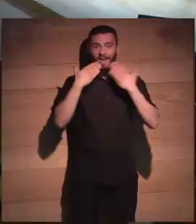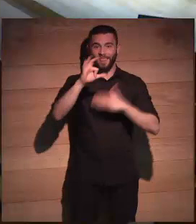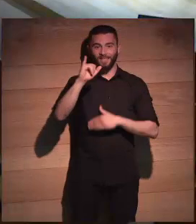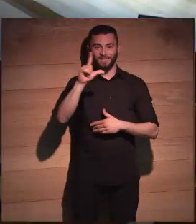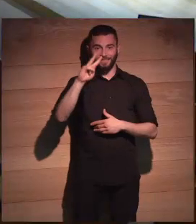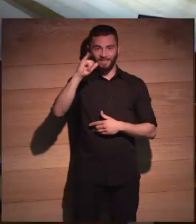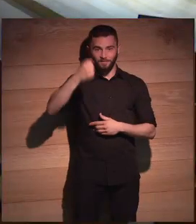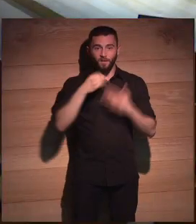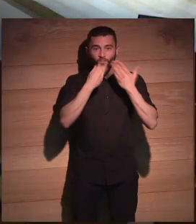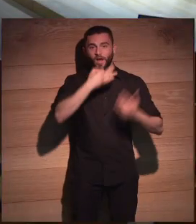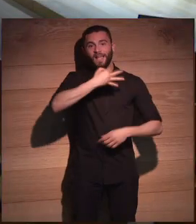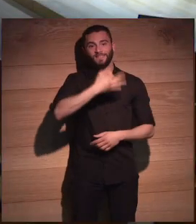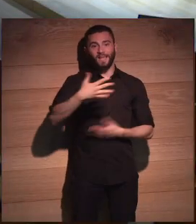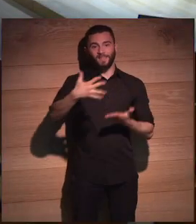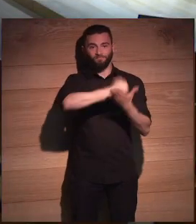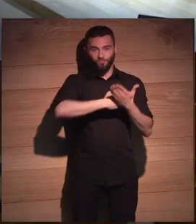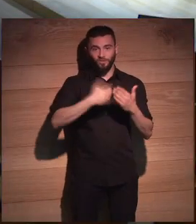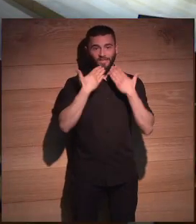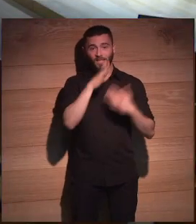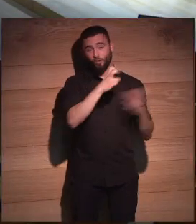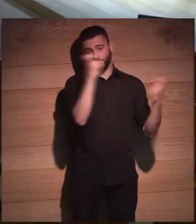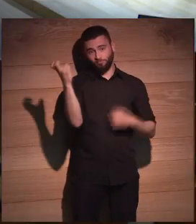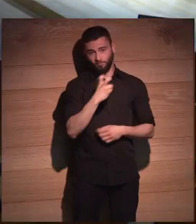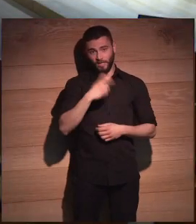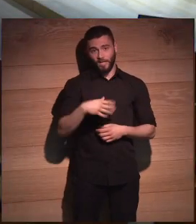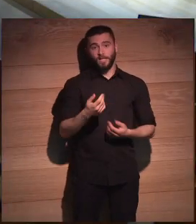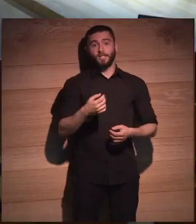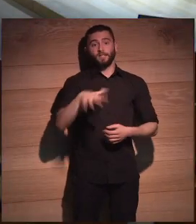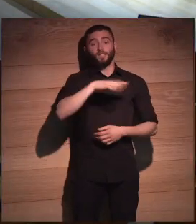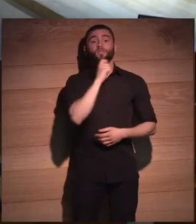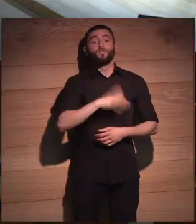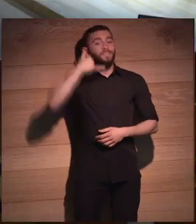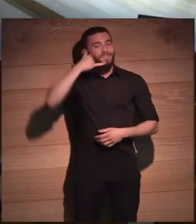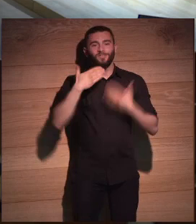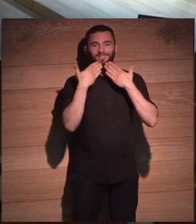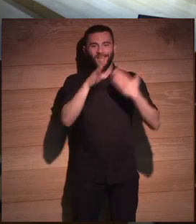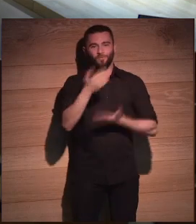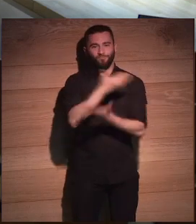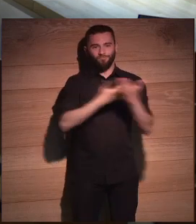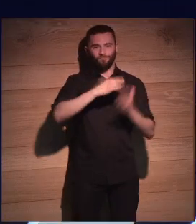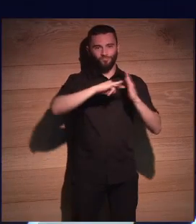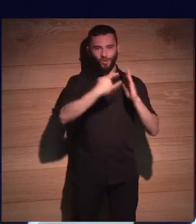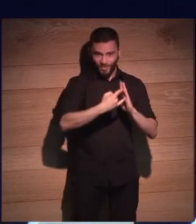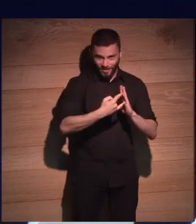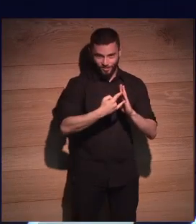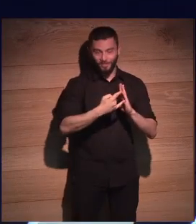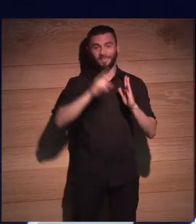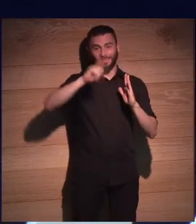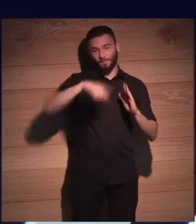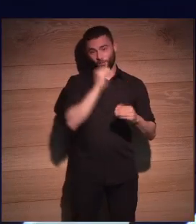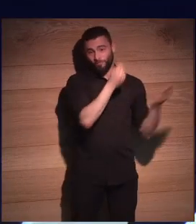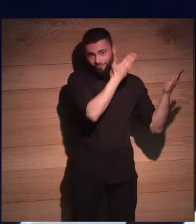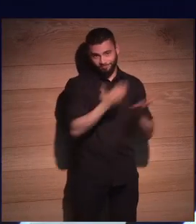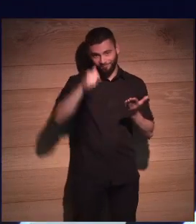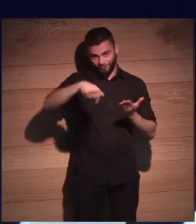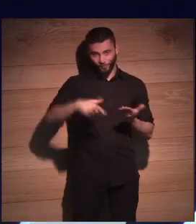tardes a todos. Gracias por venir. En primer lugar, agradecer a Fundación Telefónica no solo por colaborar con nosotros para hacer este proyecto, sino por acogernos